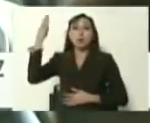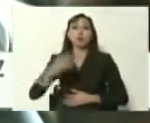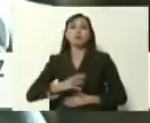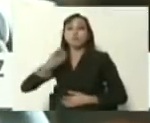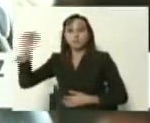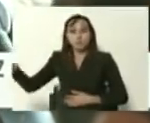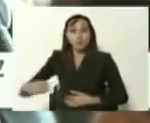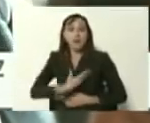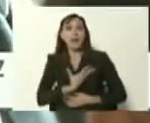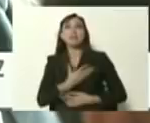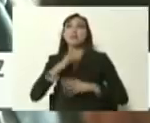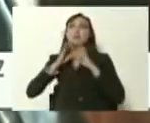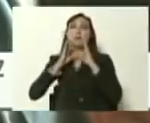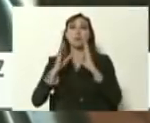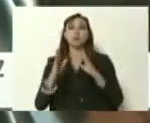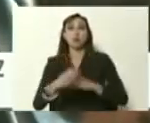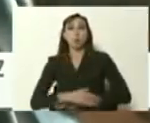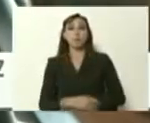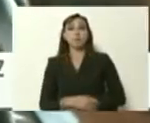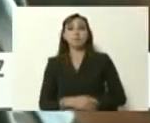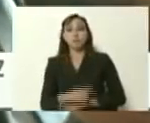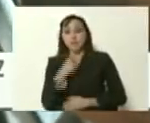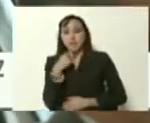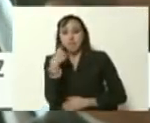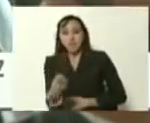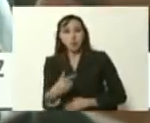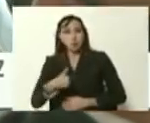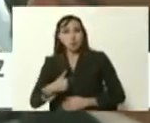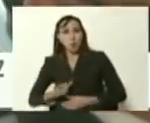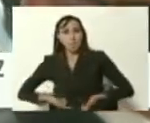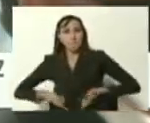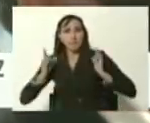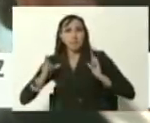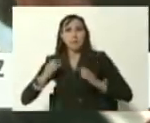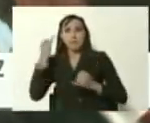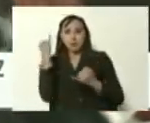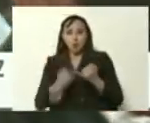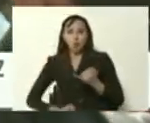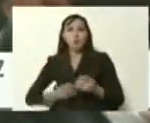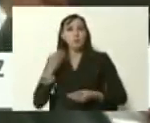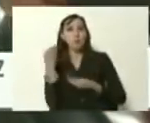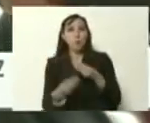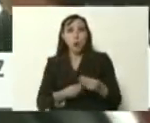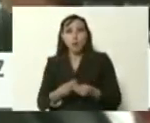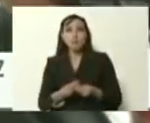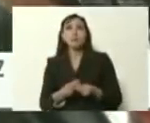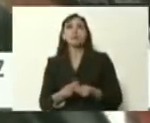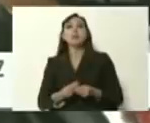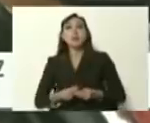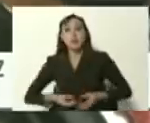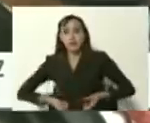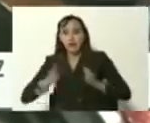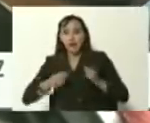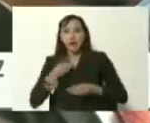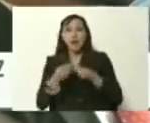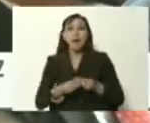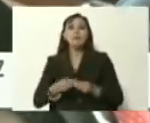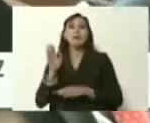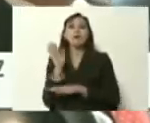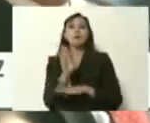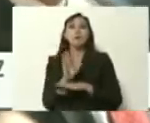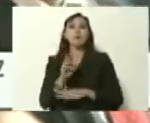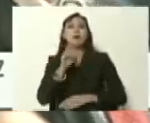bendición. Por ello dijo: permitiréis que mi último acto sea recomendaros que protejáis la